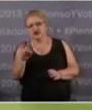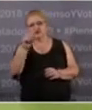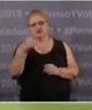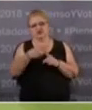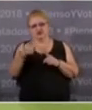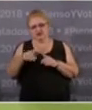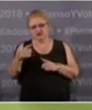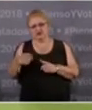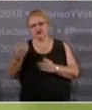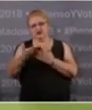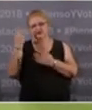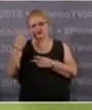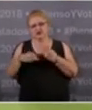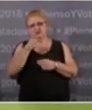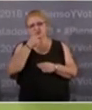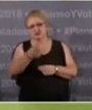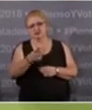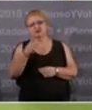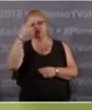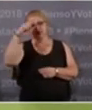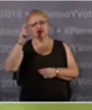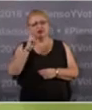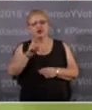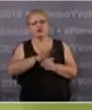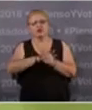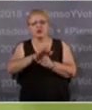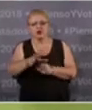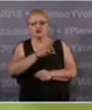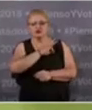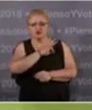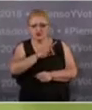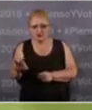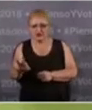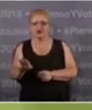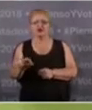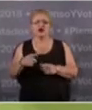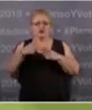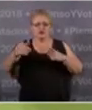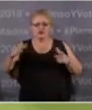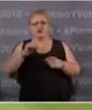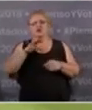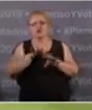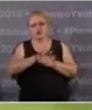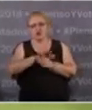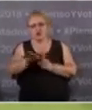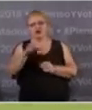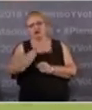que se han venido planteando para ver cuáles se pueden incrementar o cuáles se deben de cambiar.